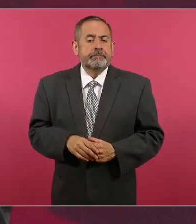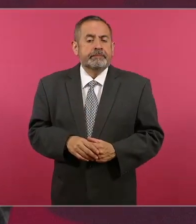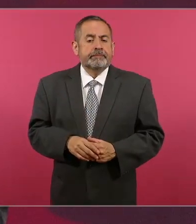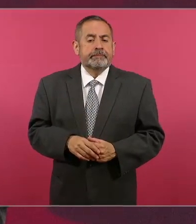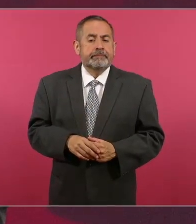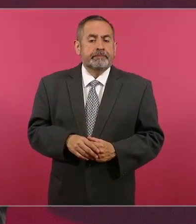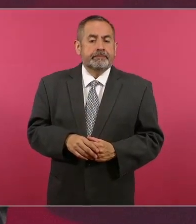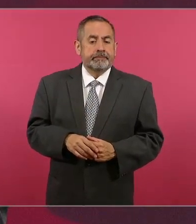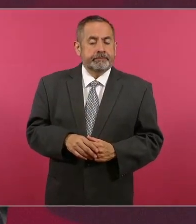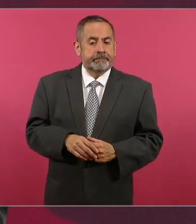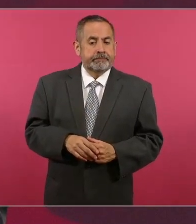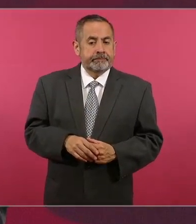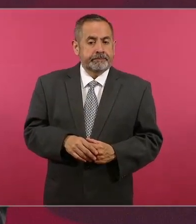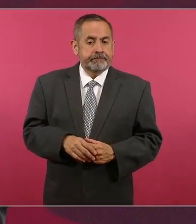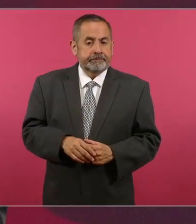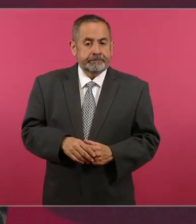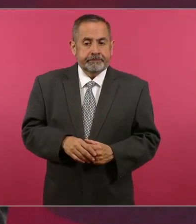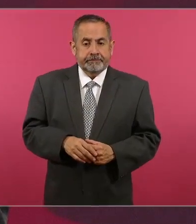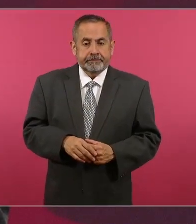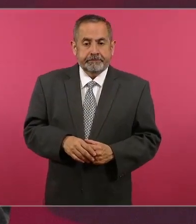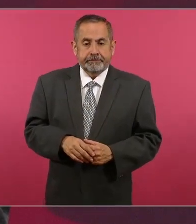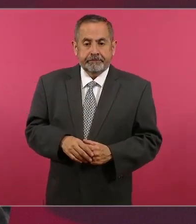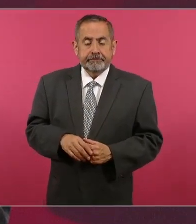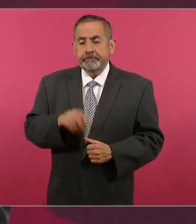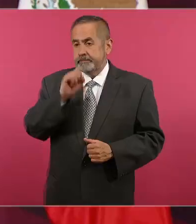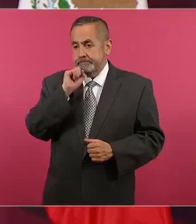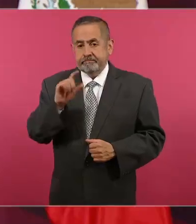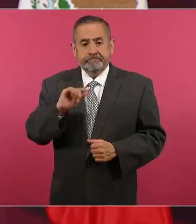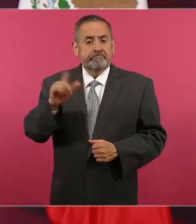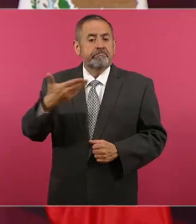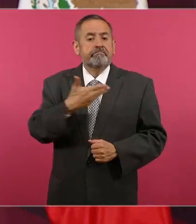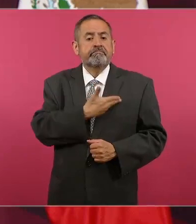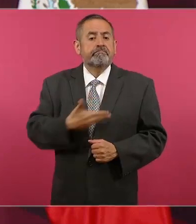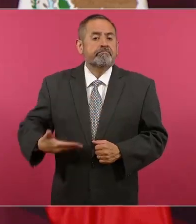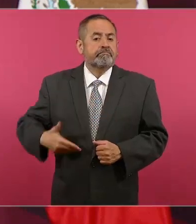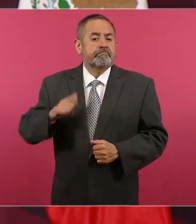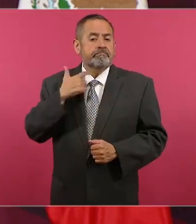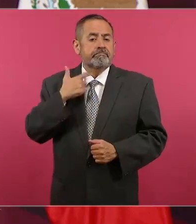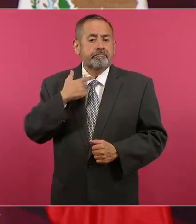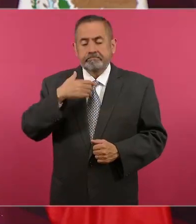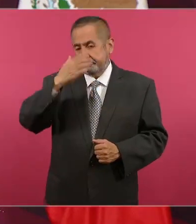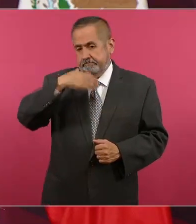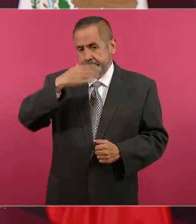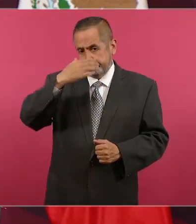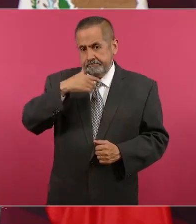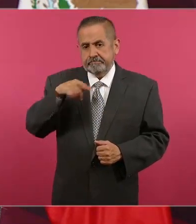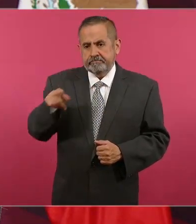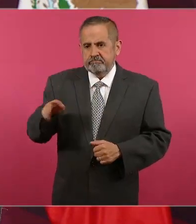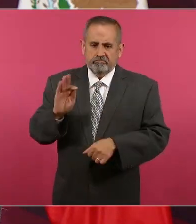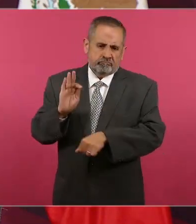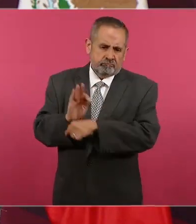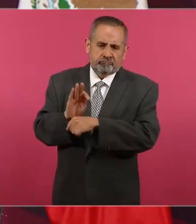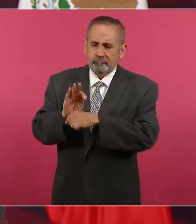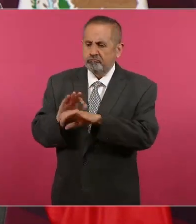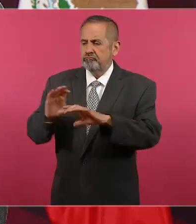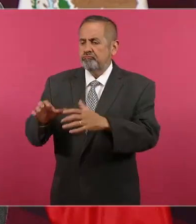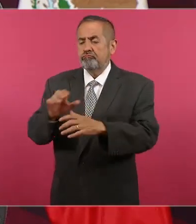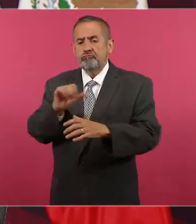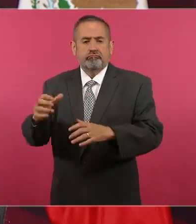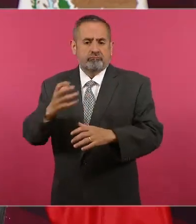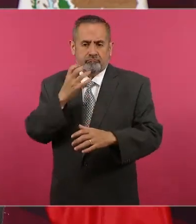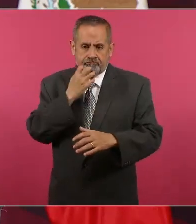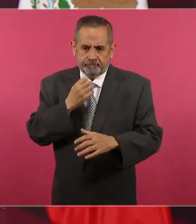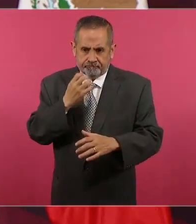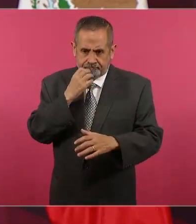en la presidencia del general Cárdenas, por la protección a la comunidad judía, por la